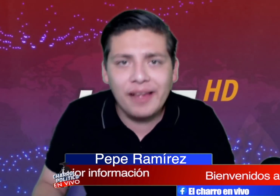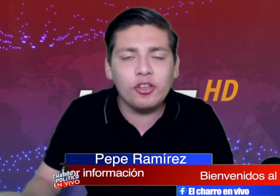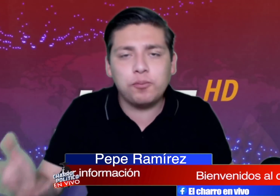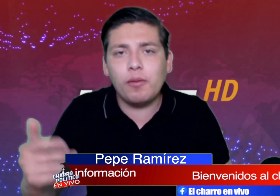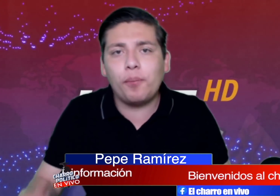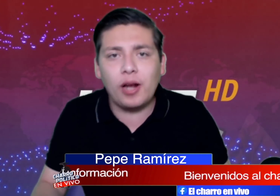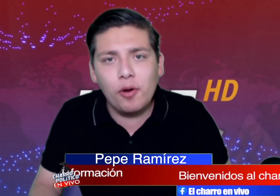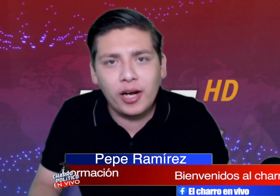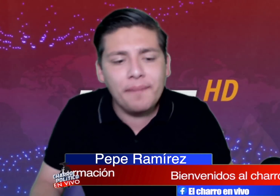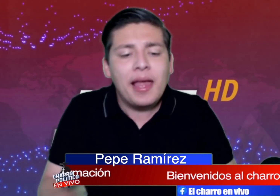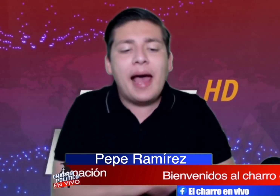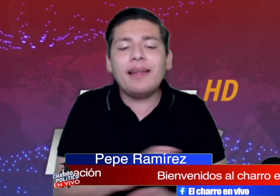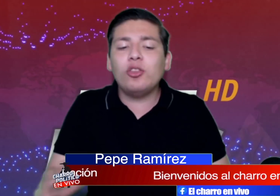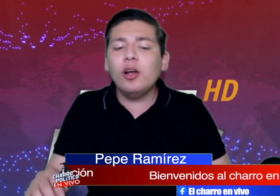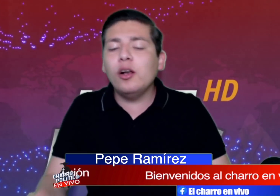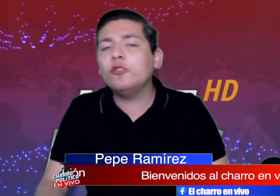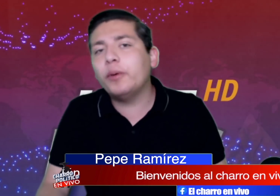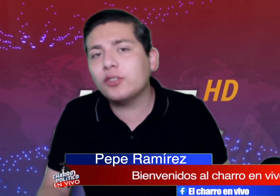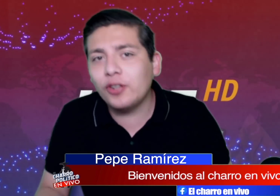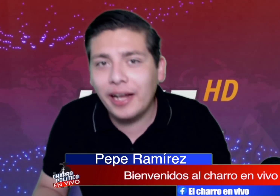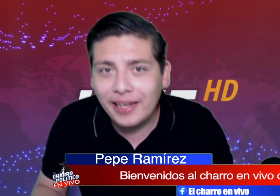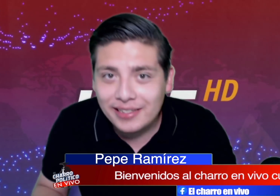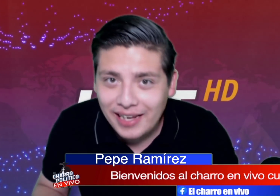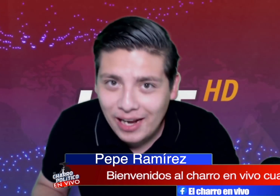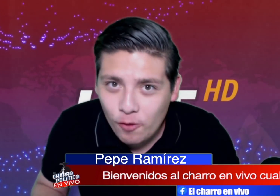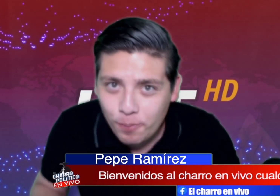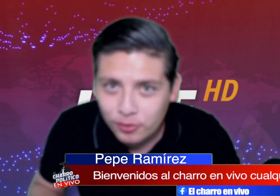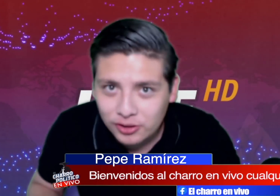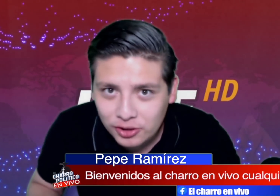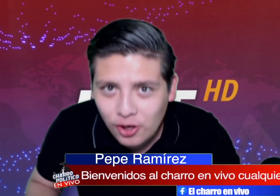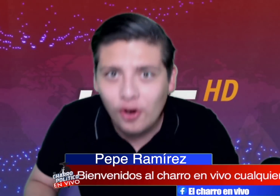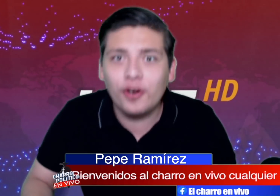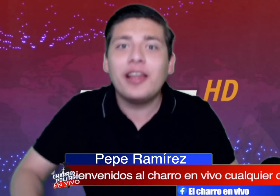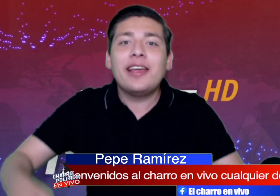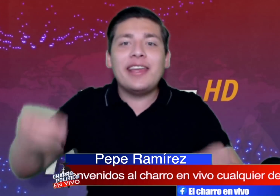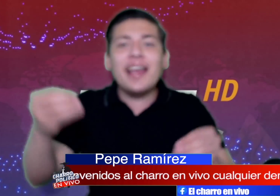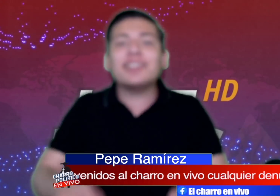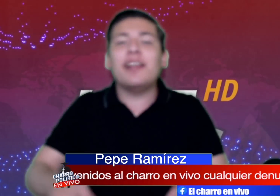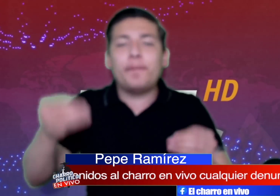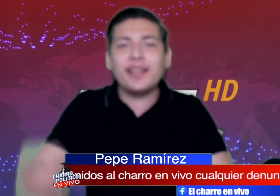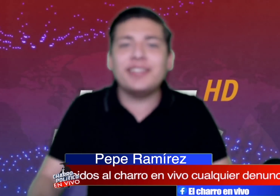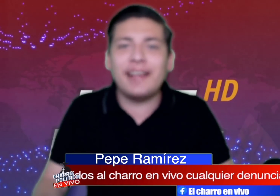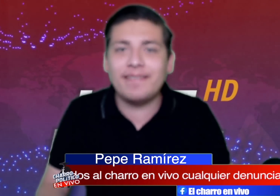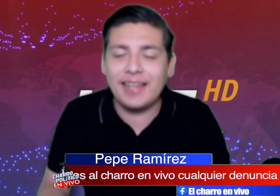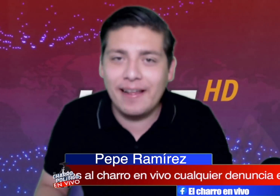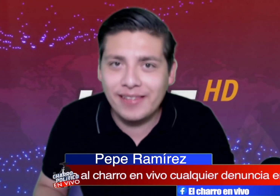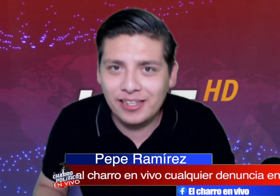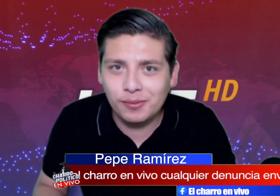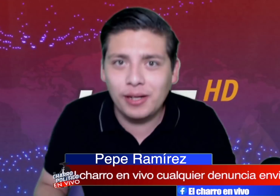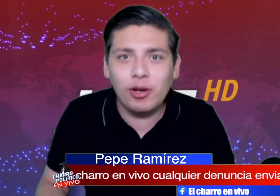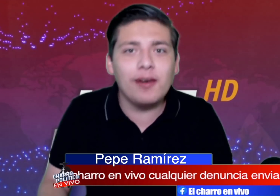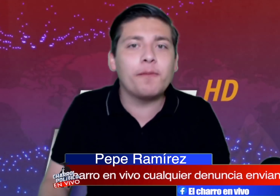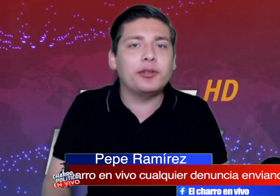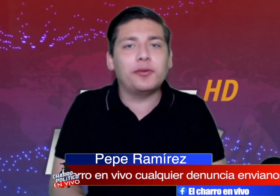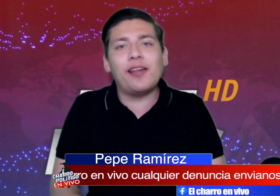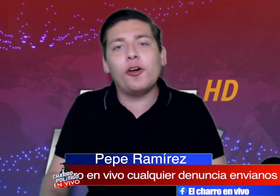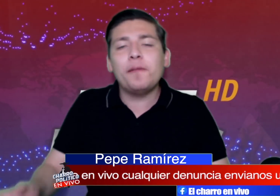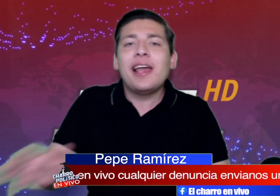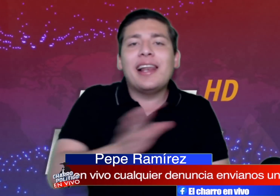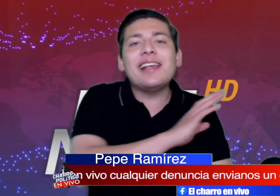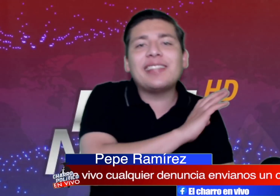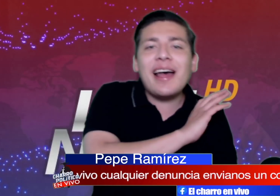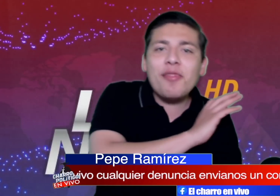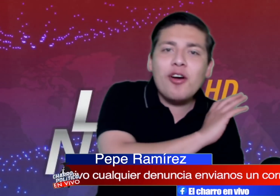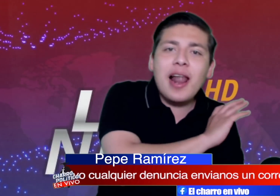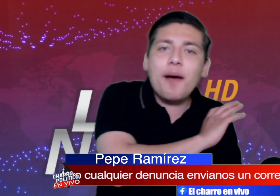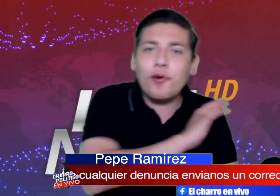y sacando espuma por la boca a todos los personajes de la oposición. Y es que el presidente Andrés Manuel López Obrador